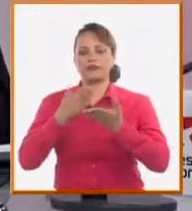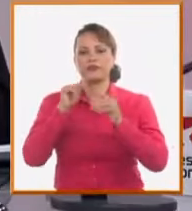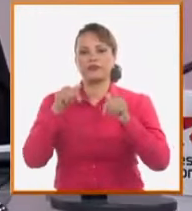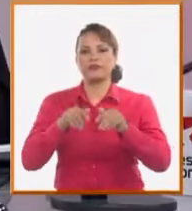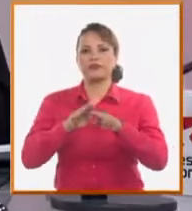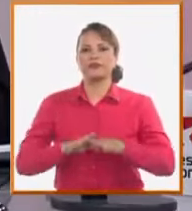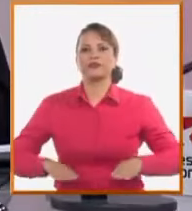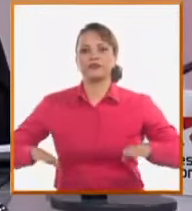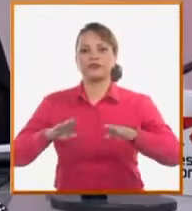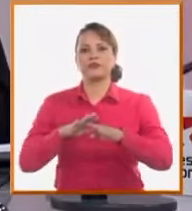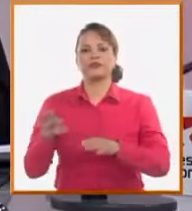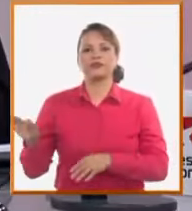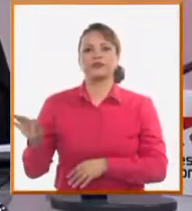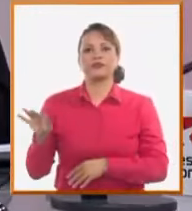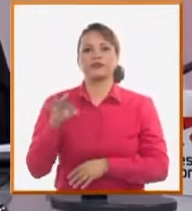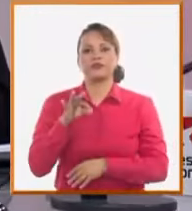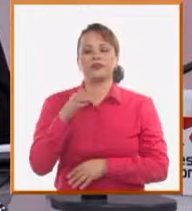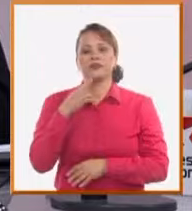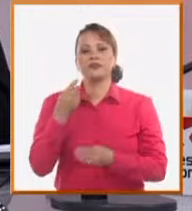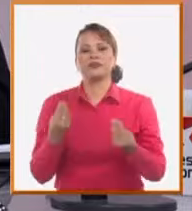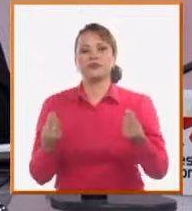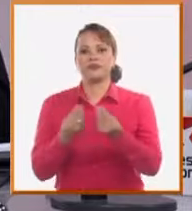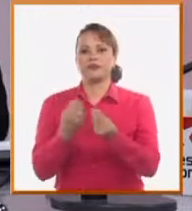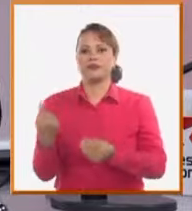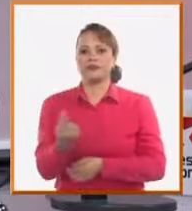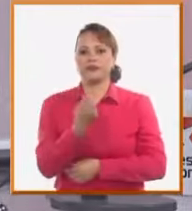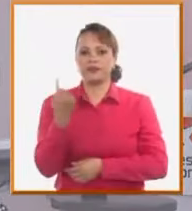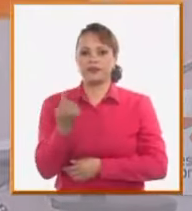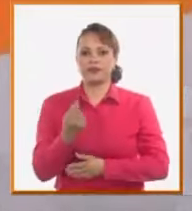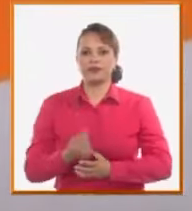que los invito a que nos acompañen en nuestra mesa redonda de hoy.